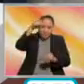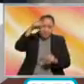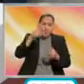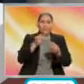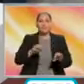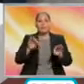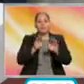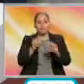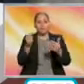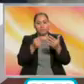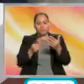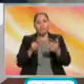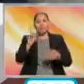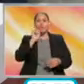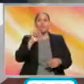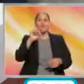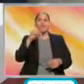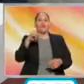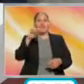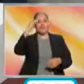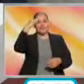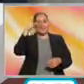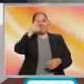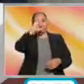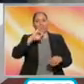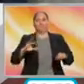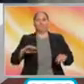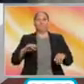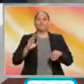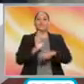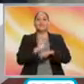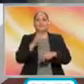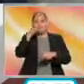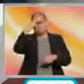importantes cosas de la doña del cine mexicano, María Félix. Y